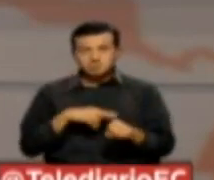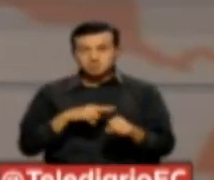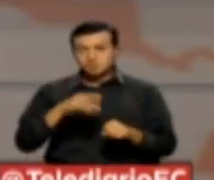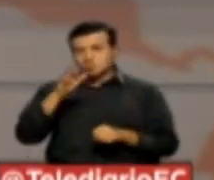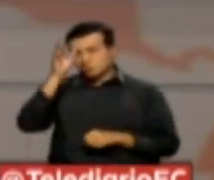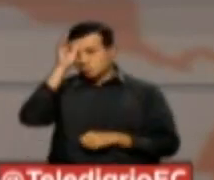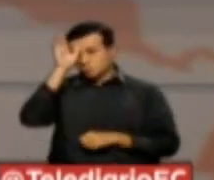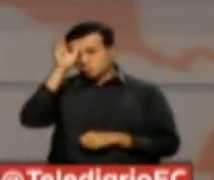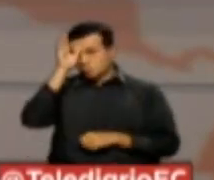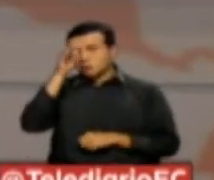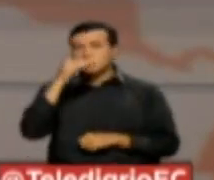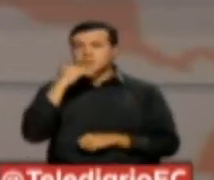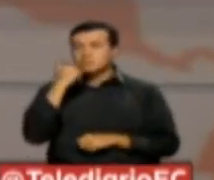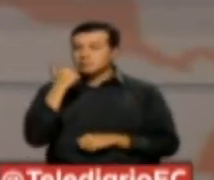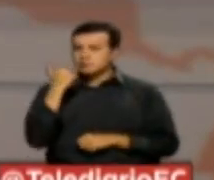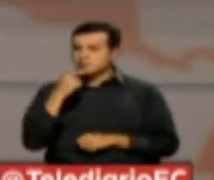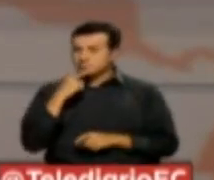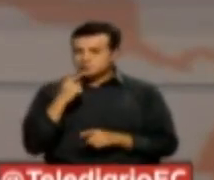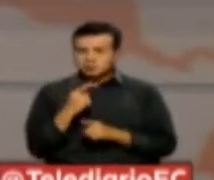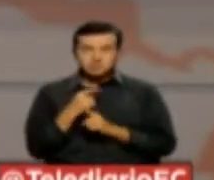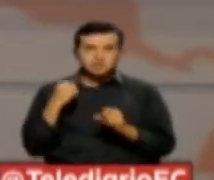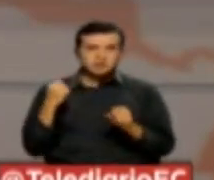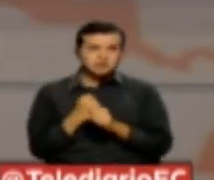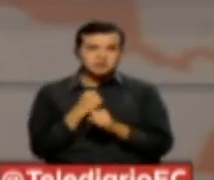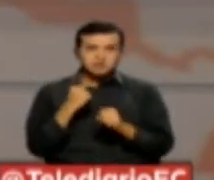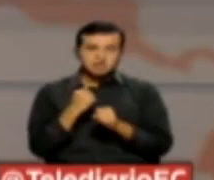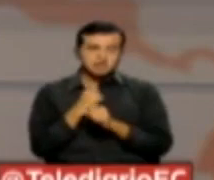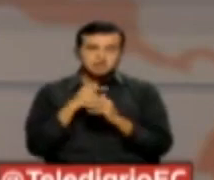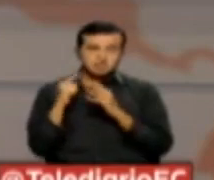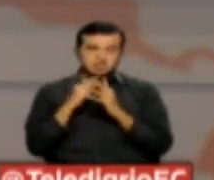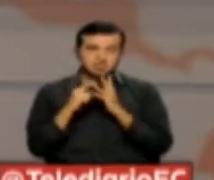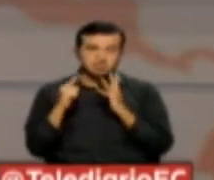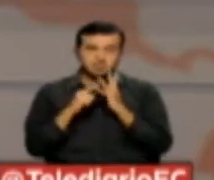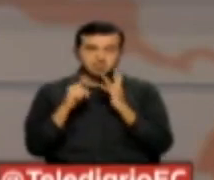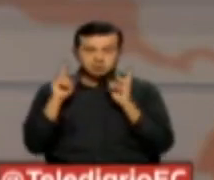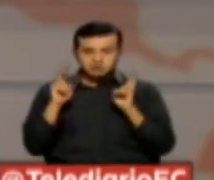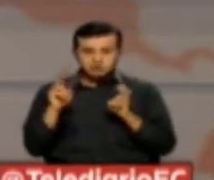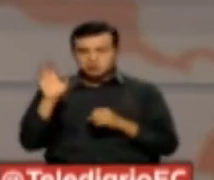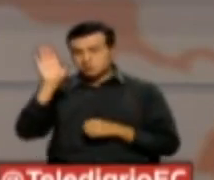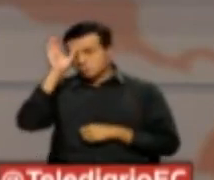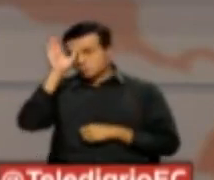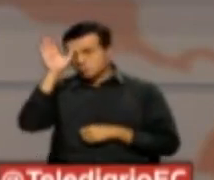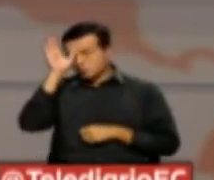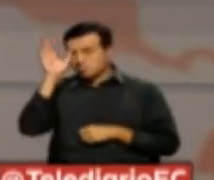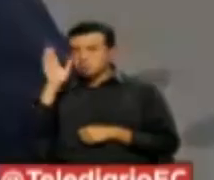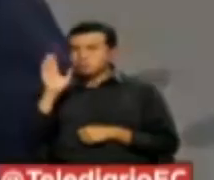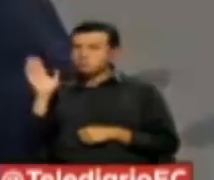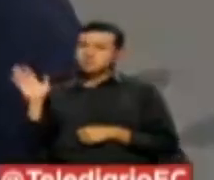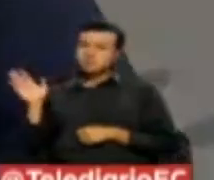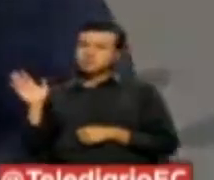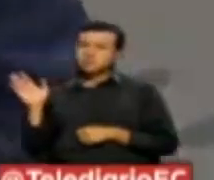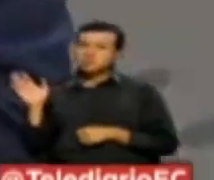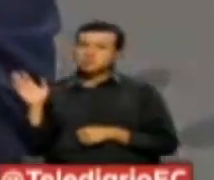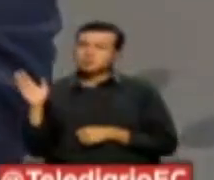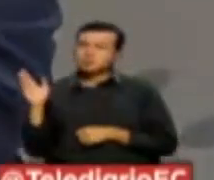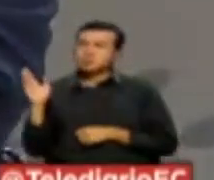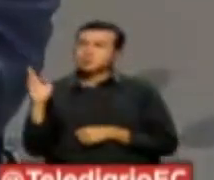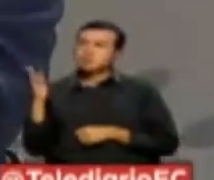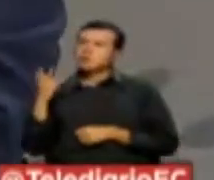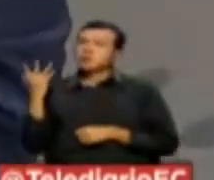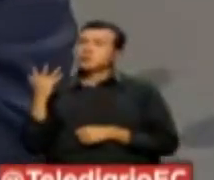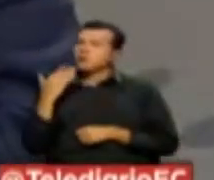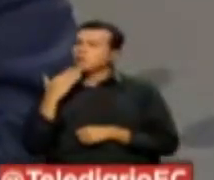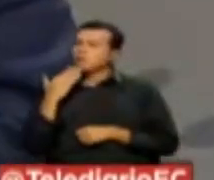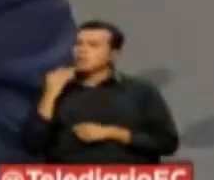cultura tenemos trabajo en diferentes áreas de la cultura que que significa se ha arreglado el